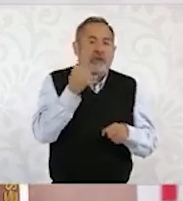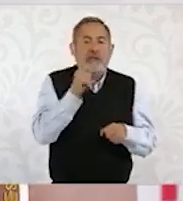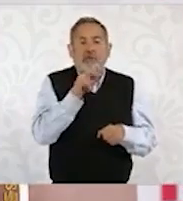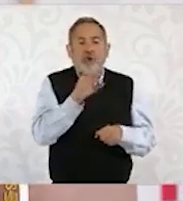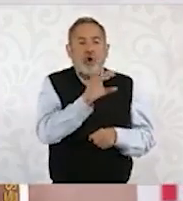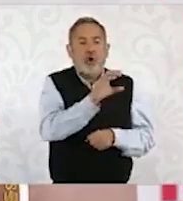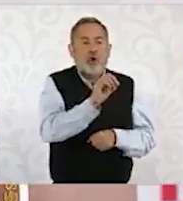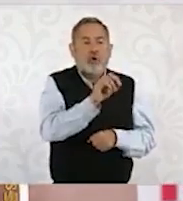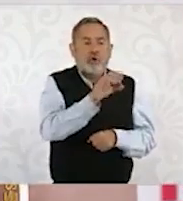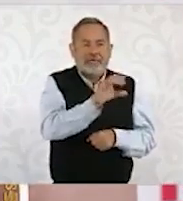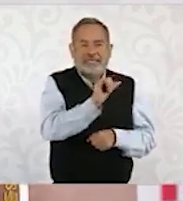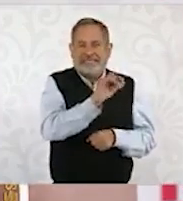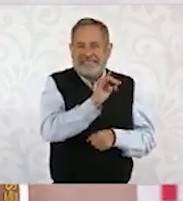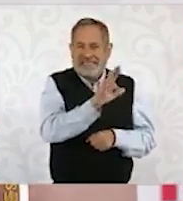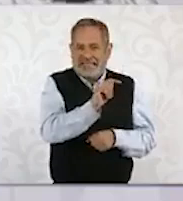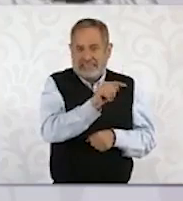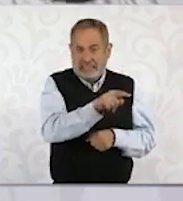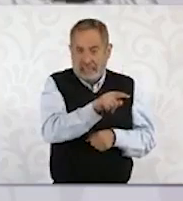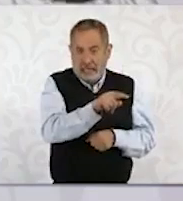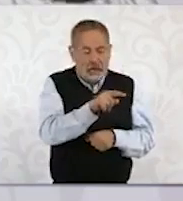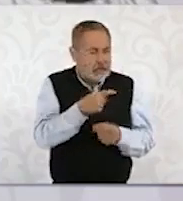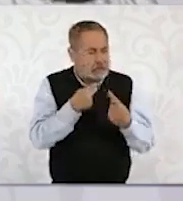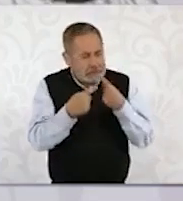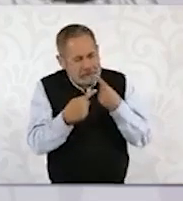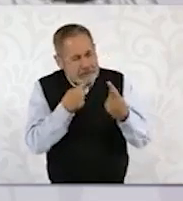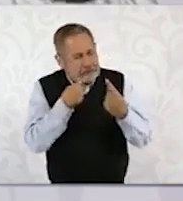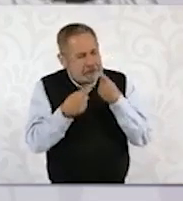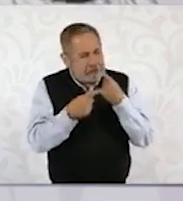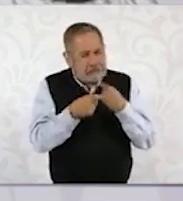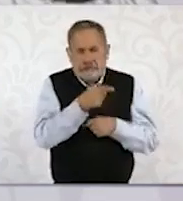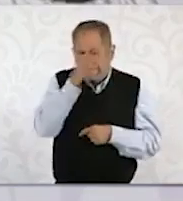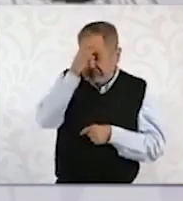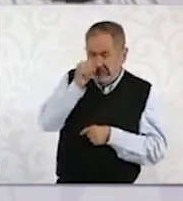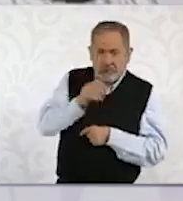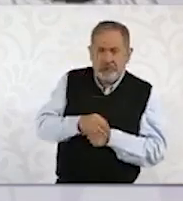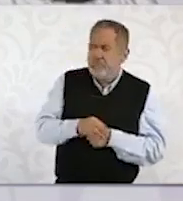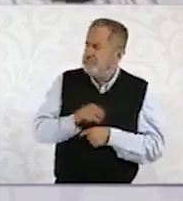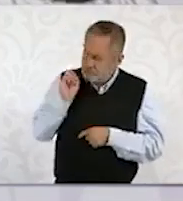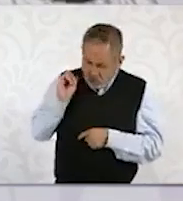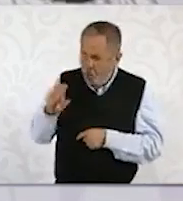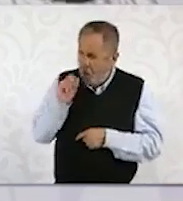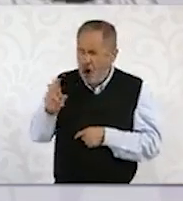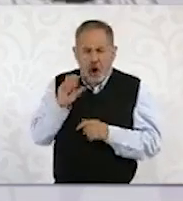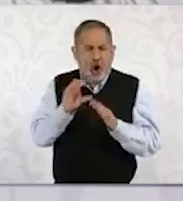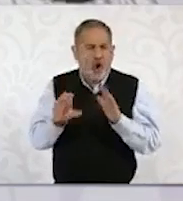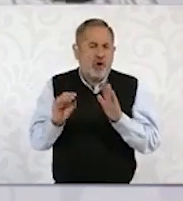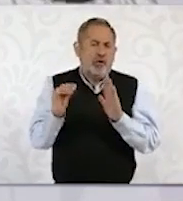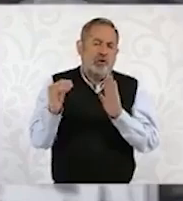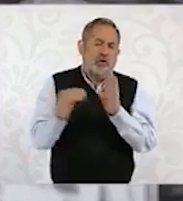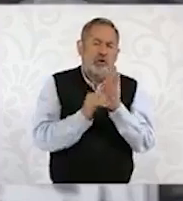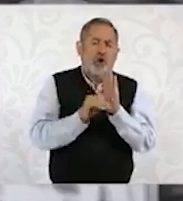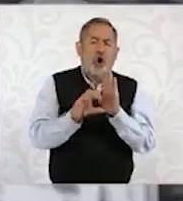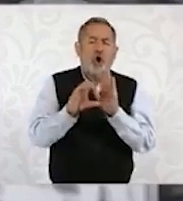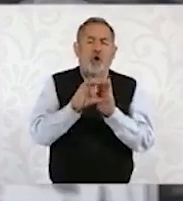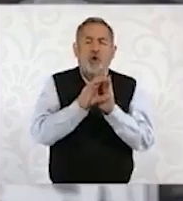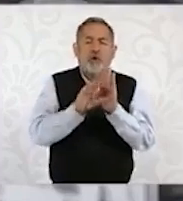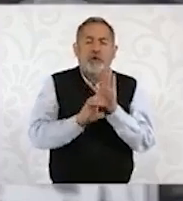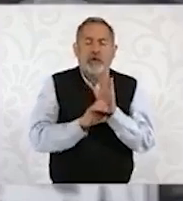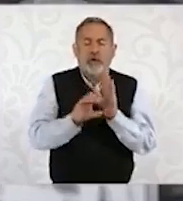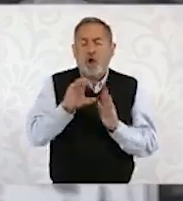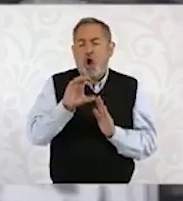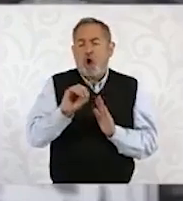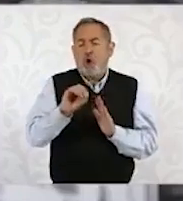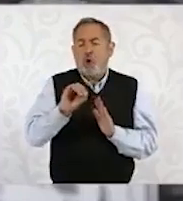momento, hace unos meses, es un código de ética del medio,